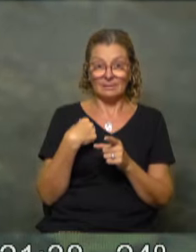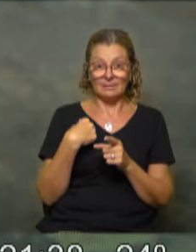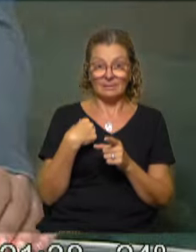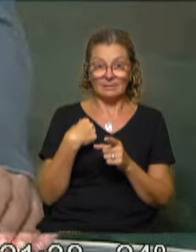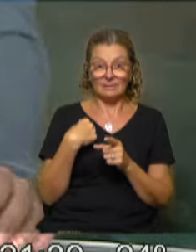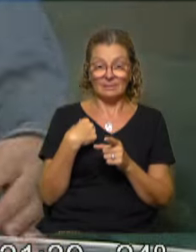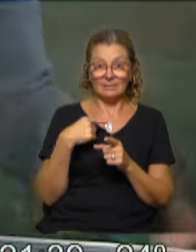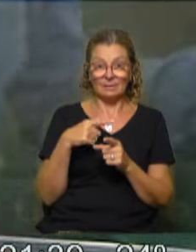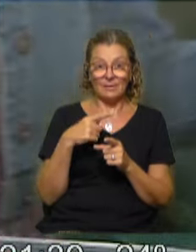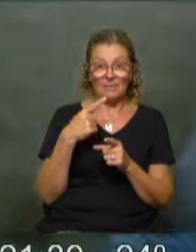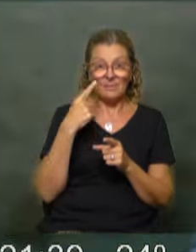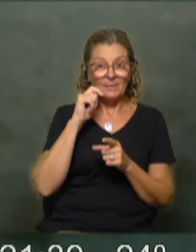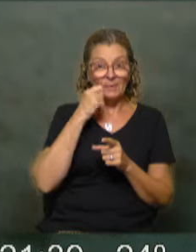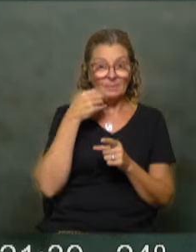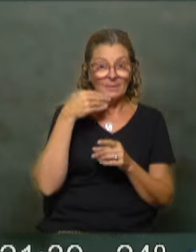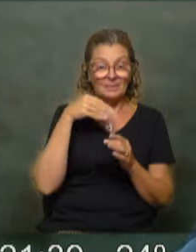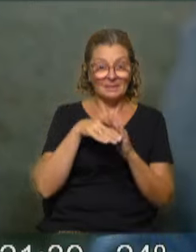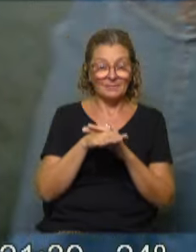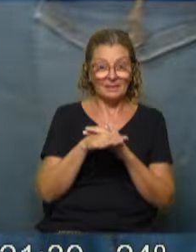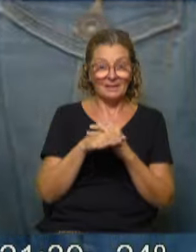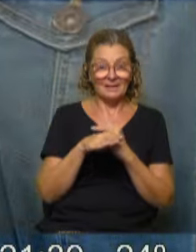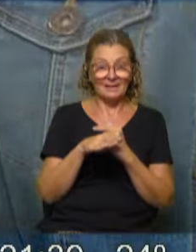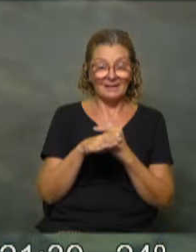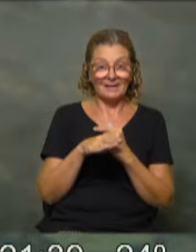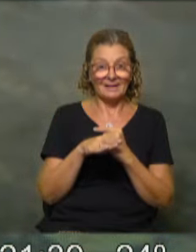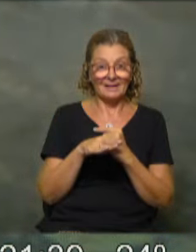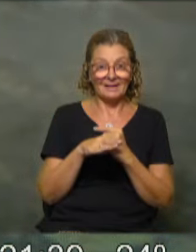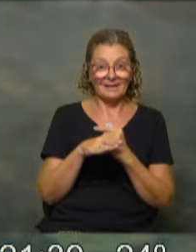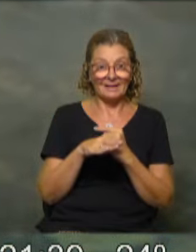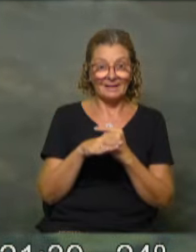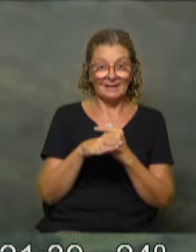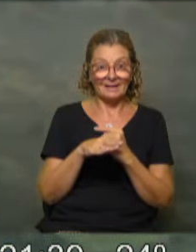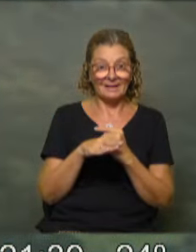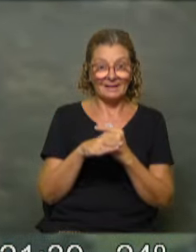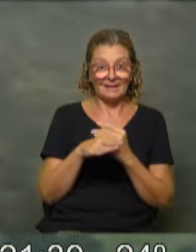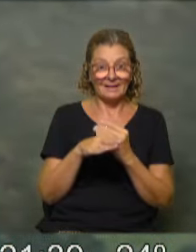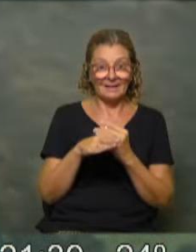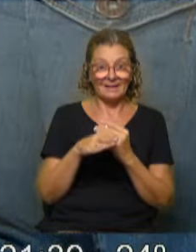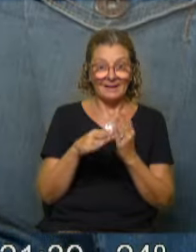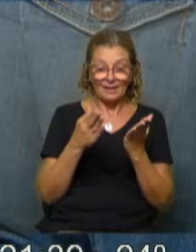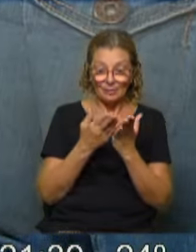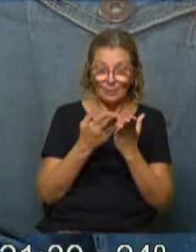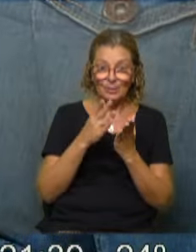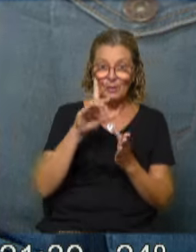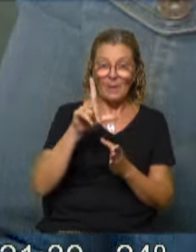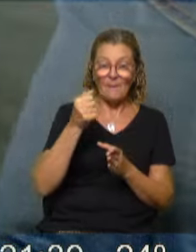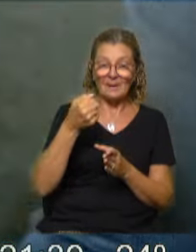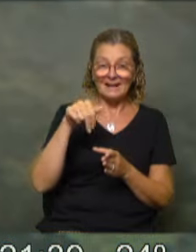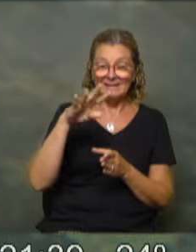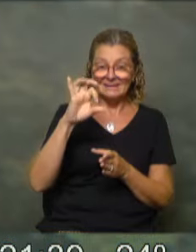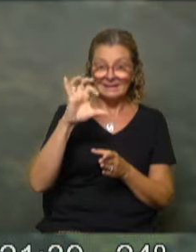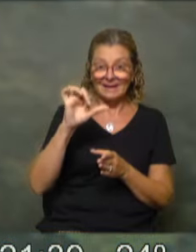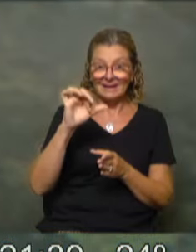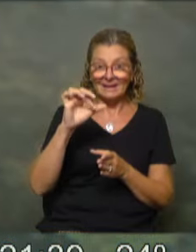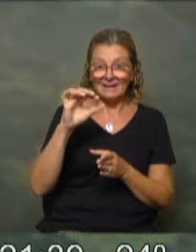meterme. Sí, ¿pero es un mismo curso que tienen las dos cosas? No, es plantas y robots todos juntos. ¿Plantas y robots todos juntos? Sí, como el Plants